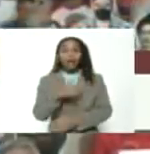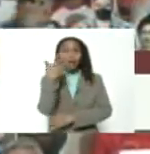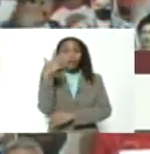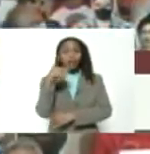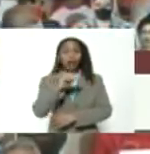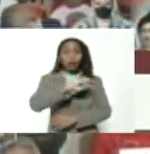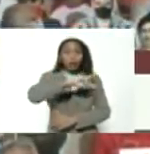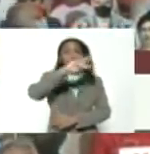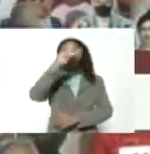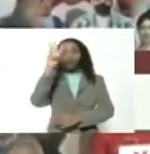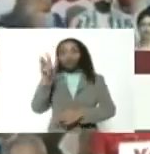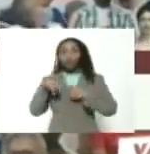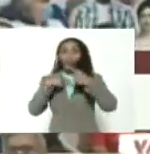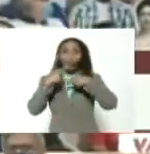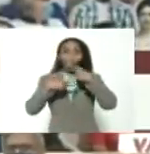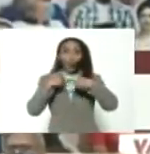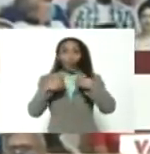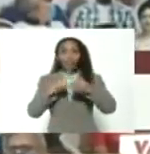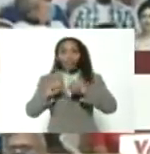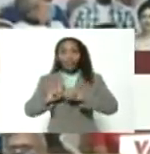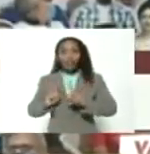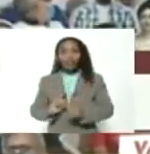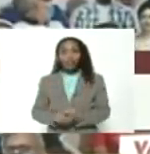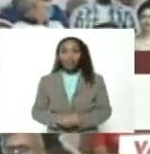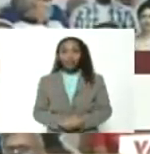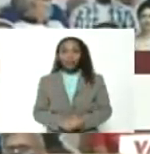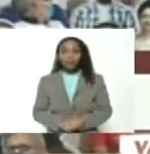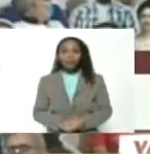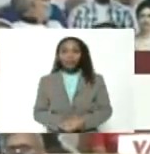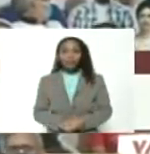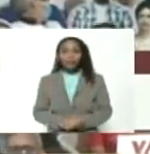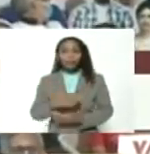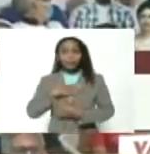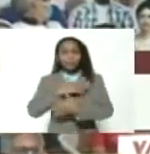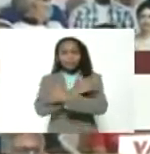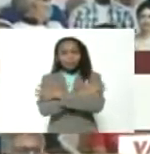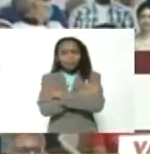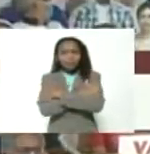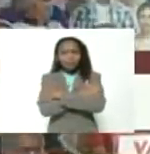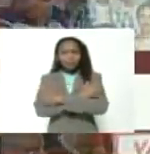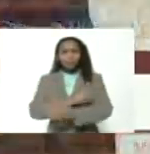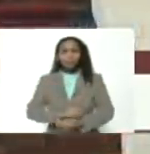de la sexodiversidad, hermanos y hermanas, mi abrazo.